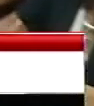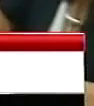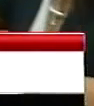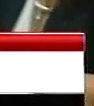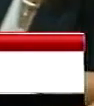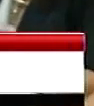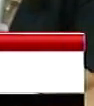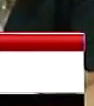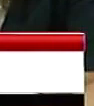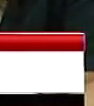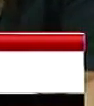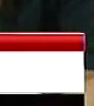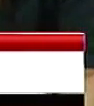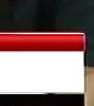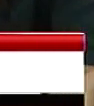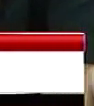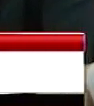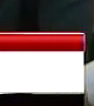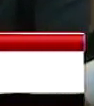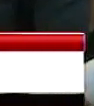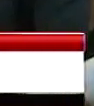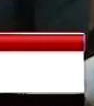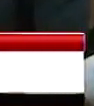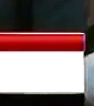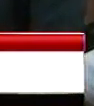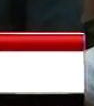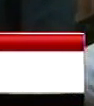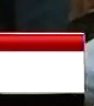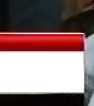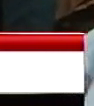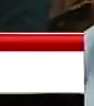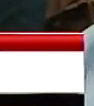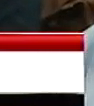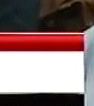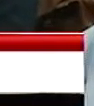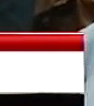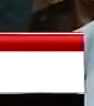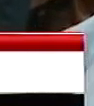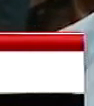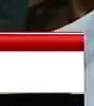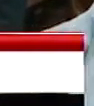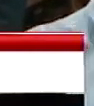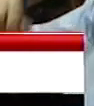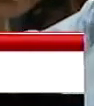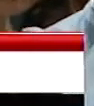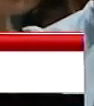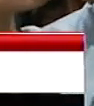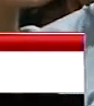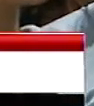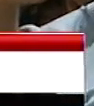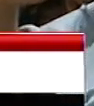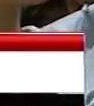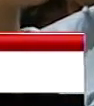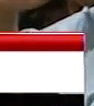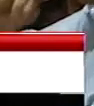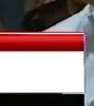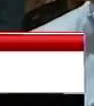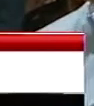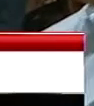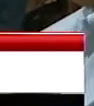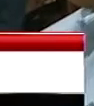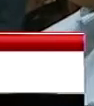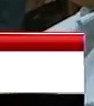bueno, en este caso eso es lo que básicamente estamos haciendo hoy en día, ¿no?, con esta plataforma al usuario. No sé si tienen alguna consulta al respecto.